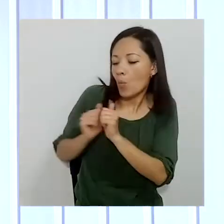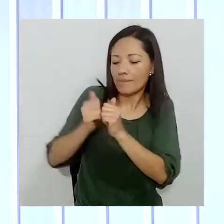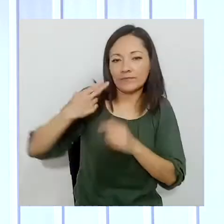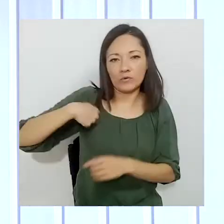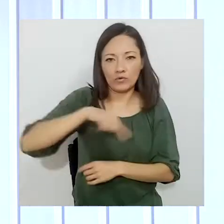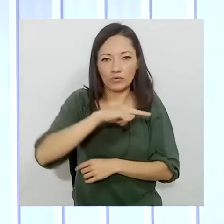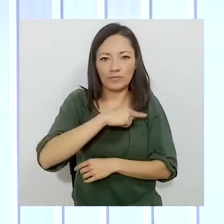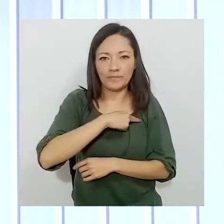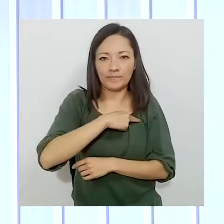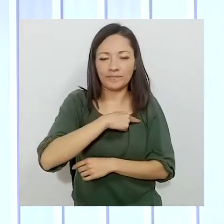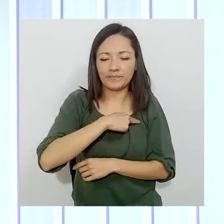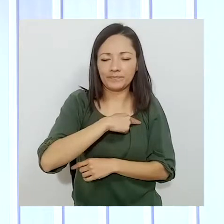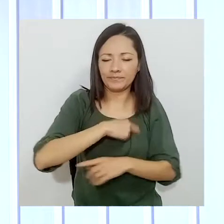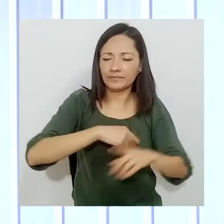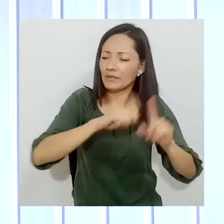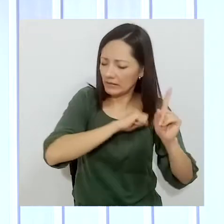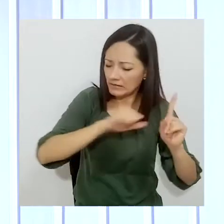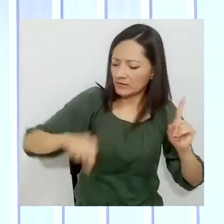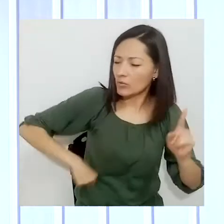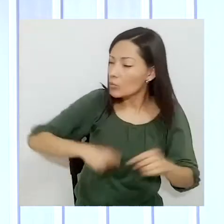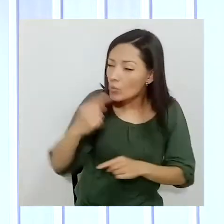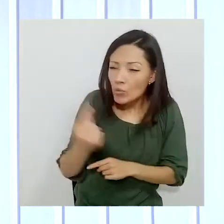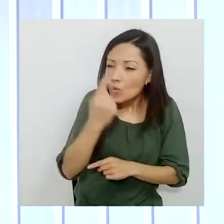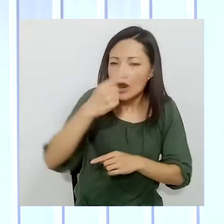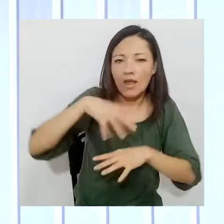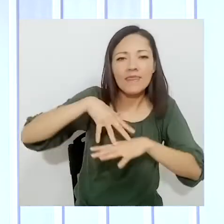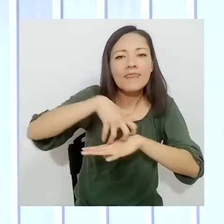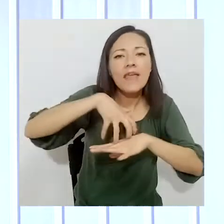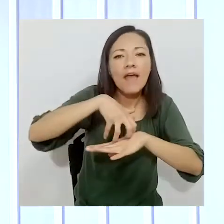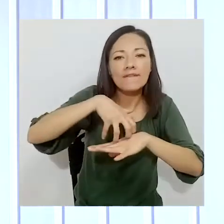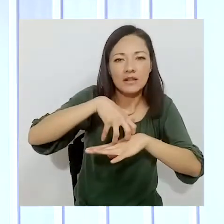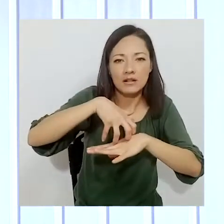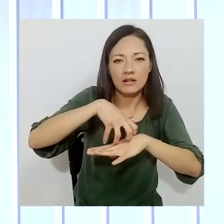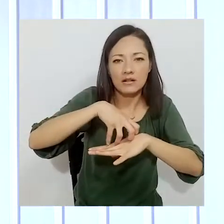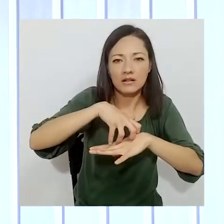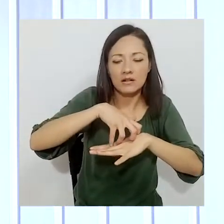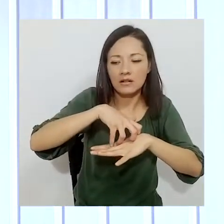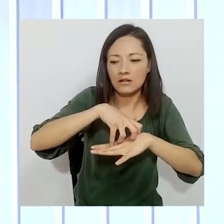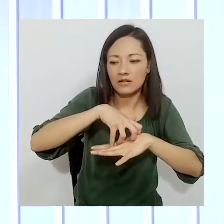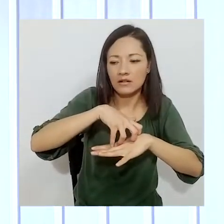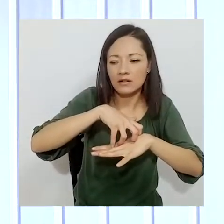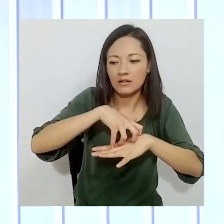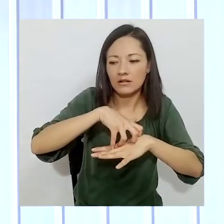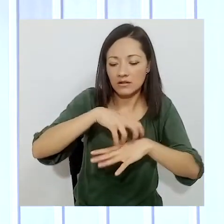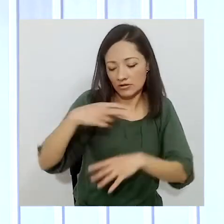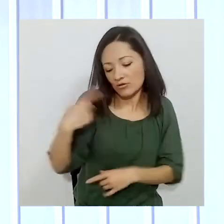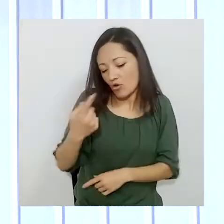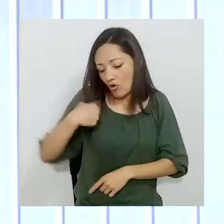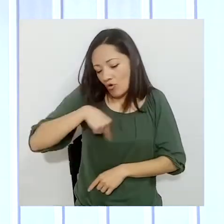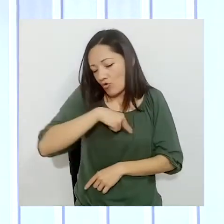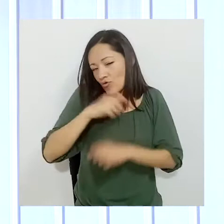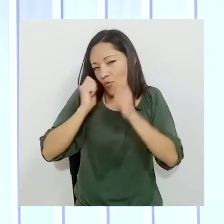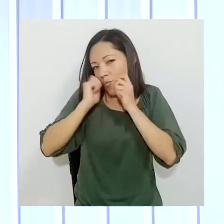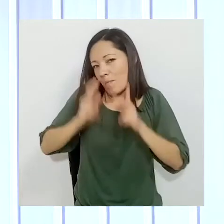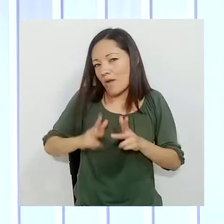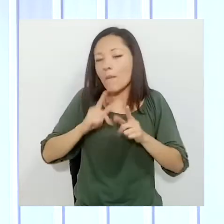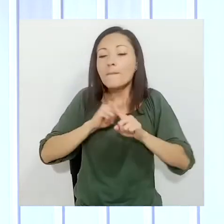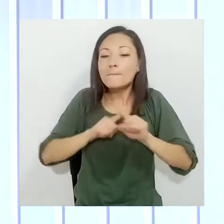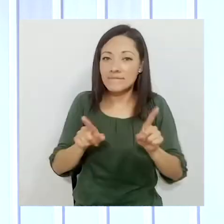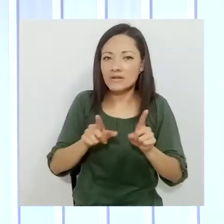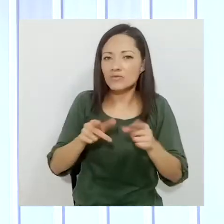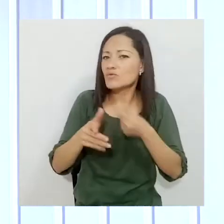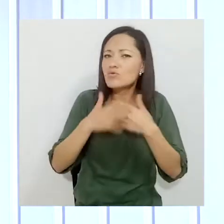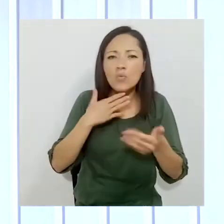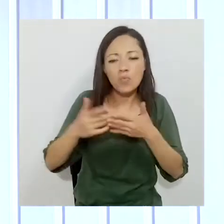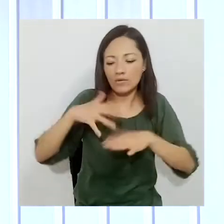con nosotros. De modo que, Señor, lo único débil en esta operación somos nosotros. Pero